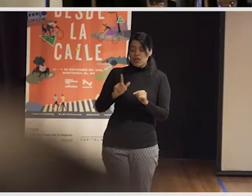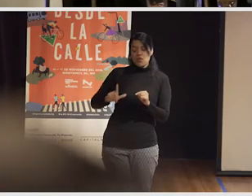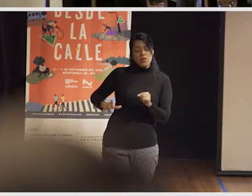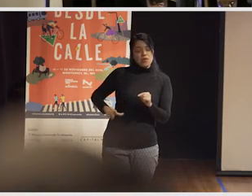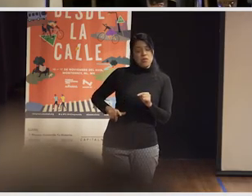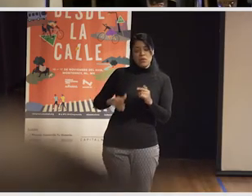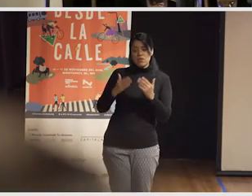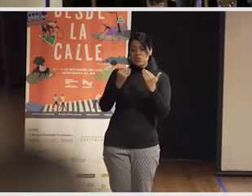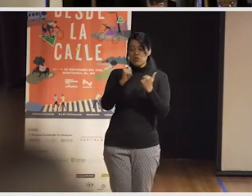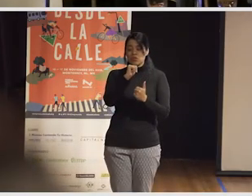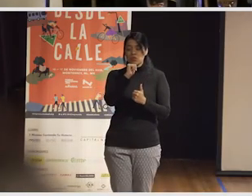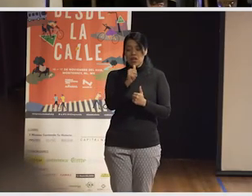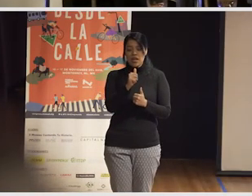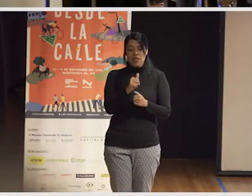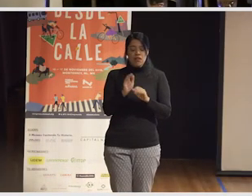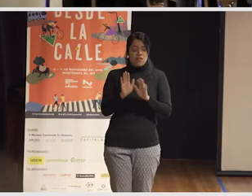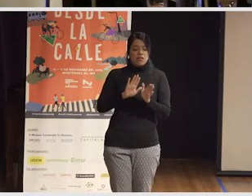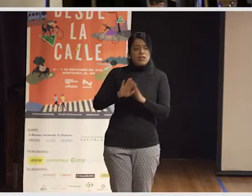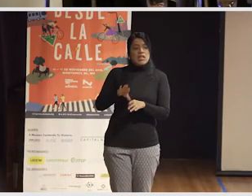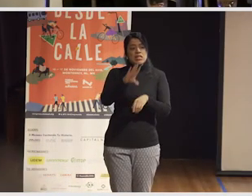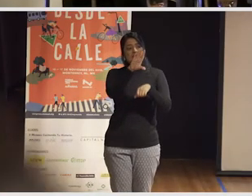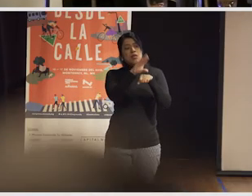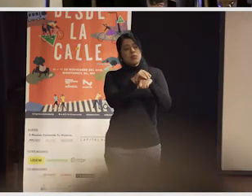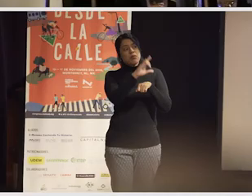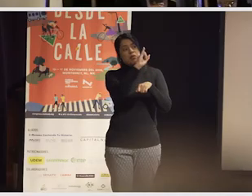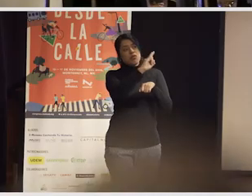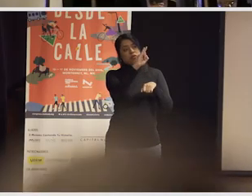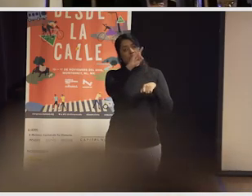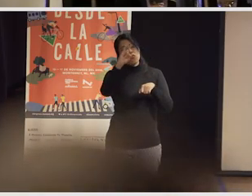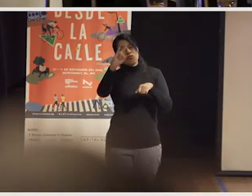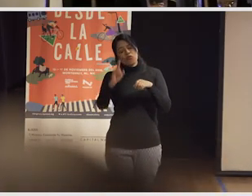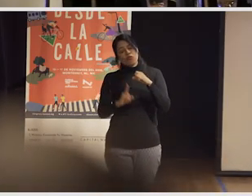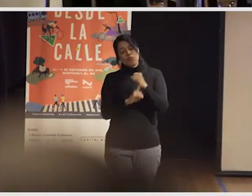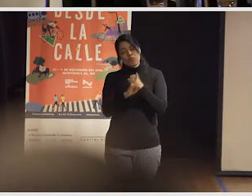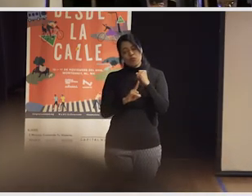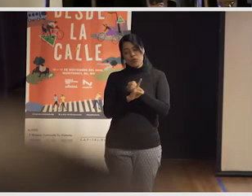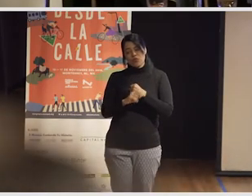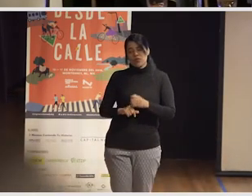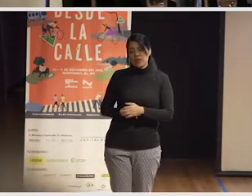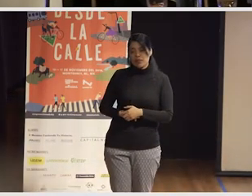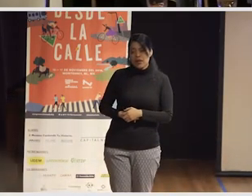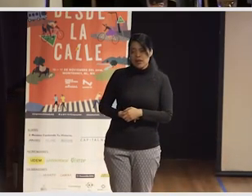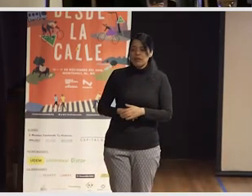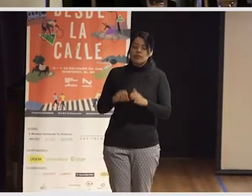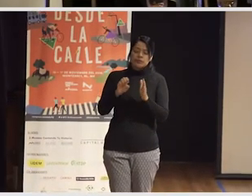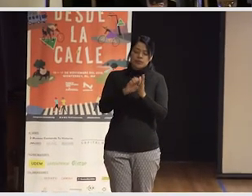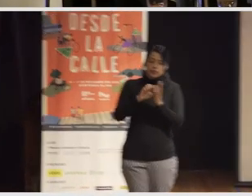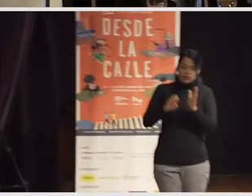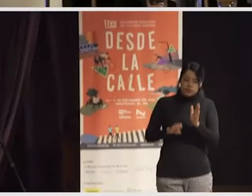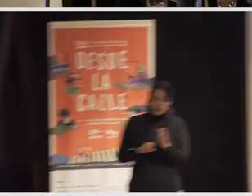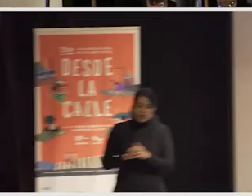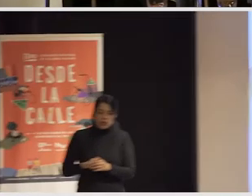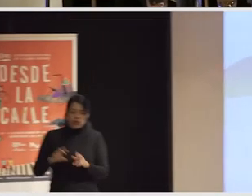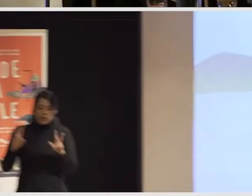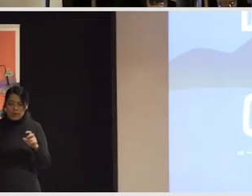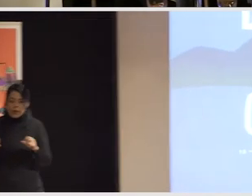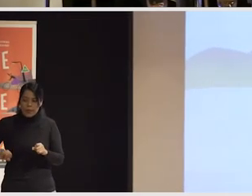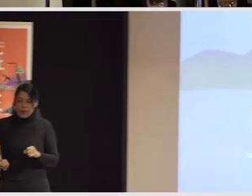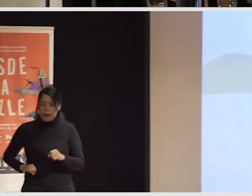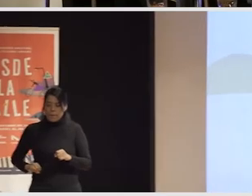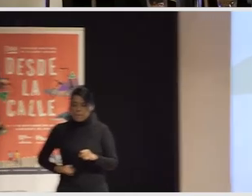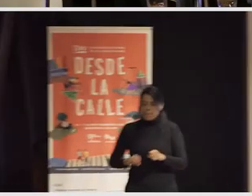su trabajo y se permitió que escalar el problema y además por ejemplo está bien ser bien interesante tienes los